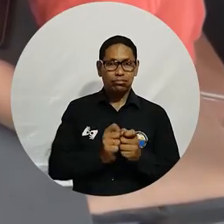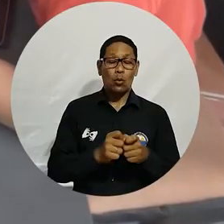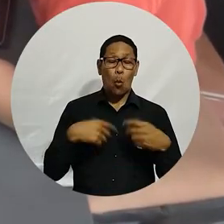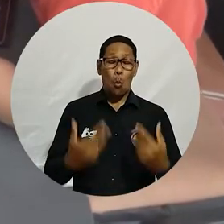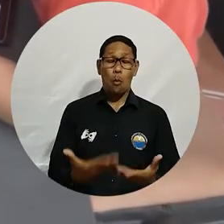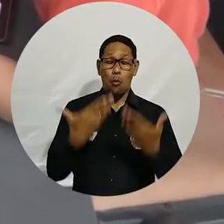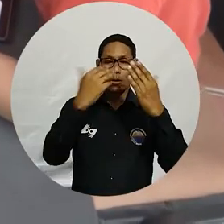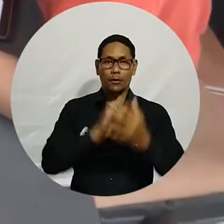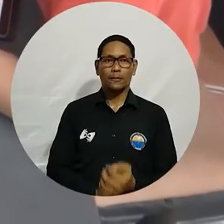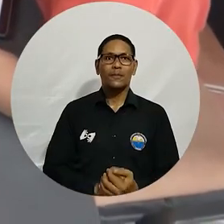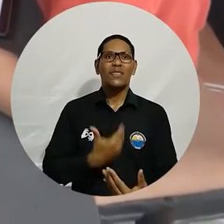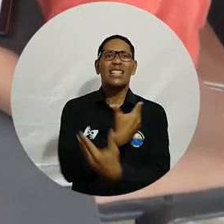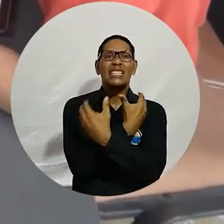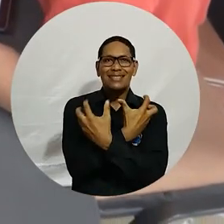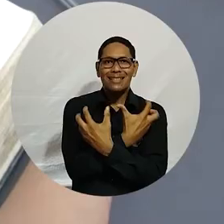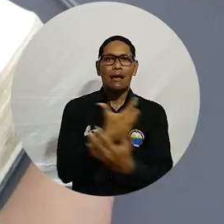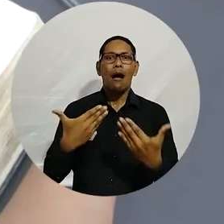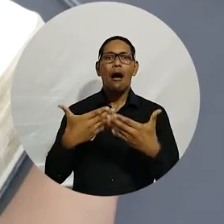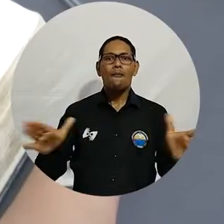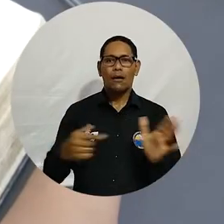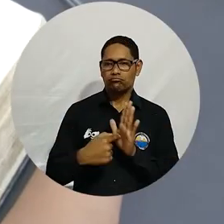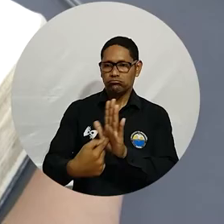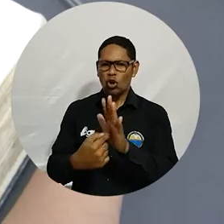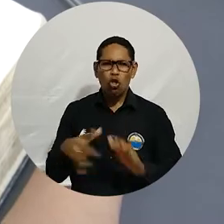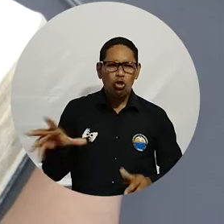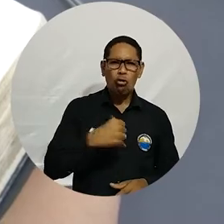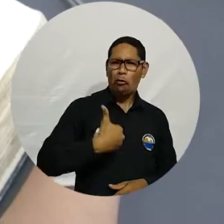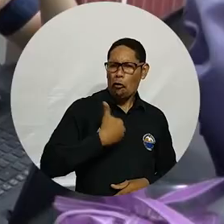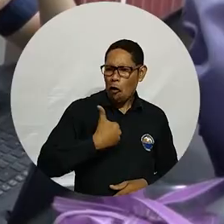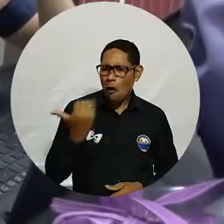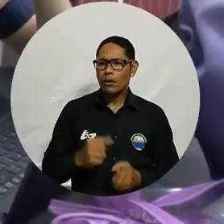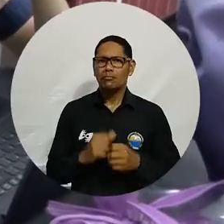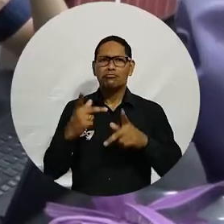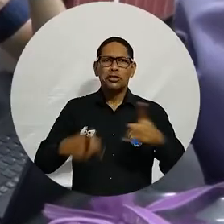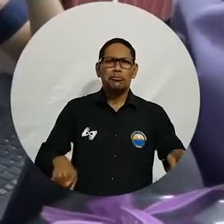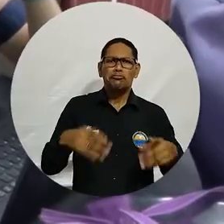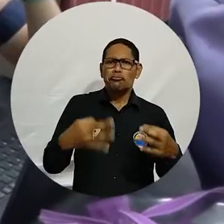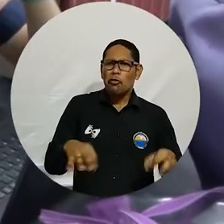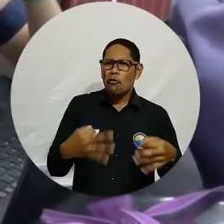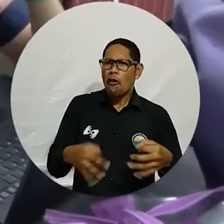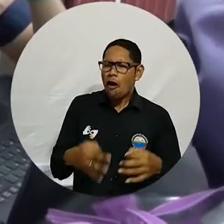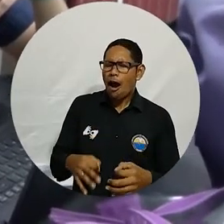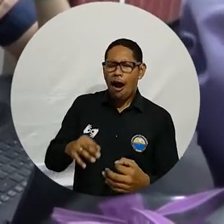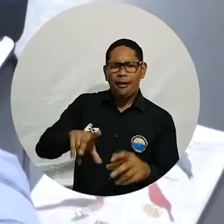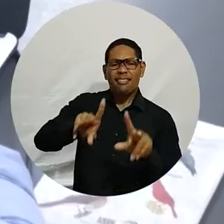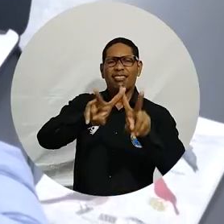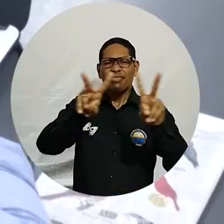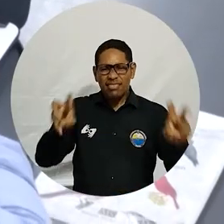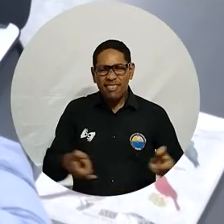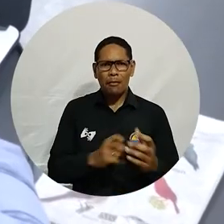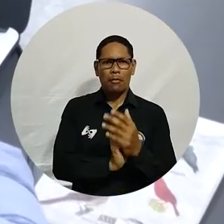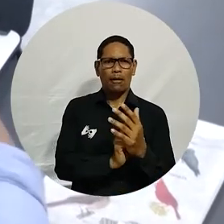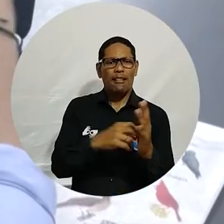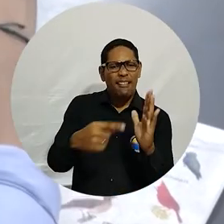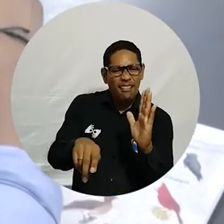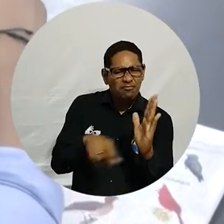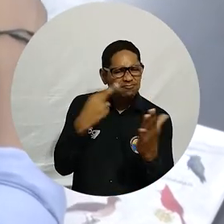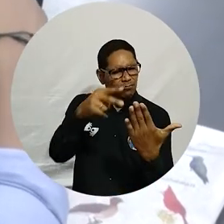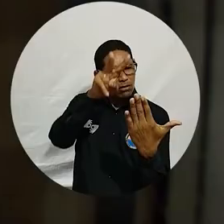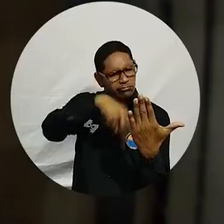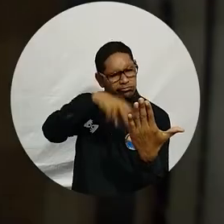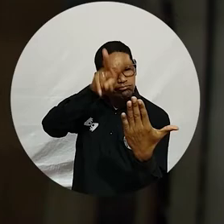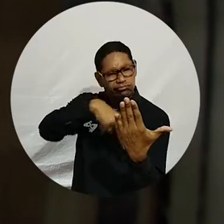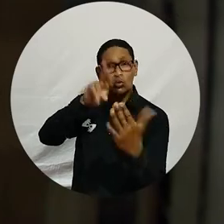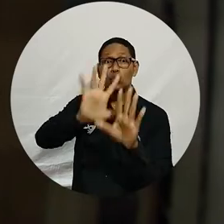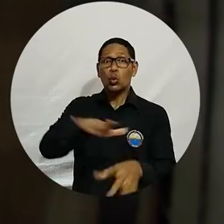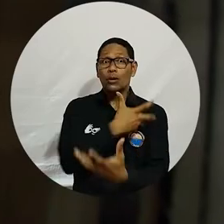Ciencia Abierta permitirá acercar a los jóvenes, niños y ciudadanos del común a información, artículos, datos y elementos